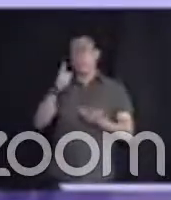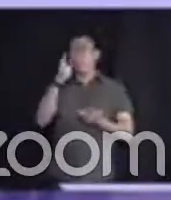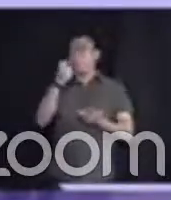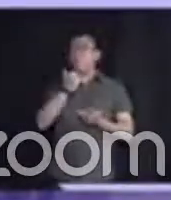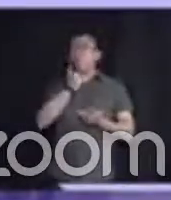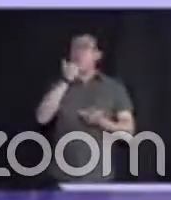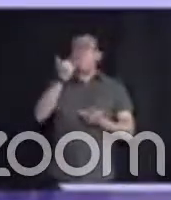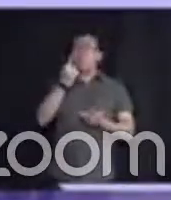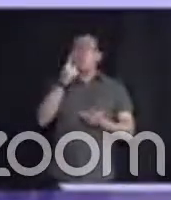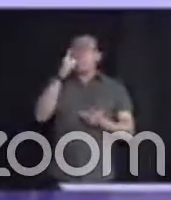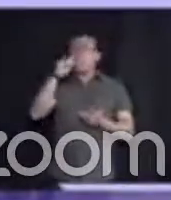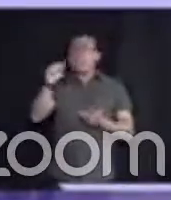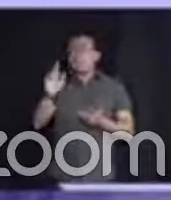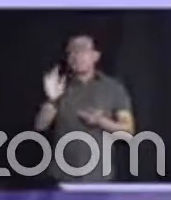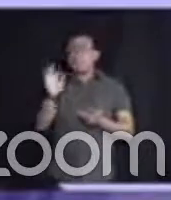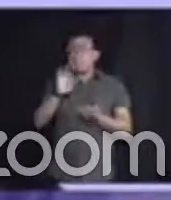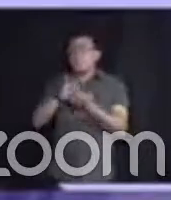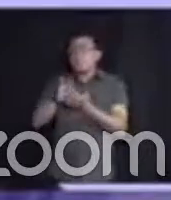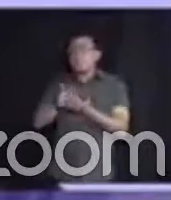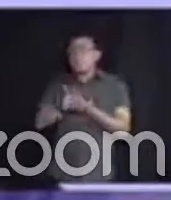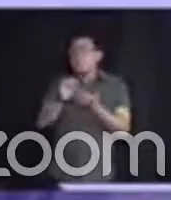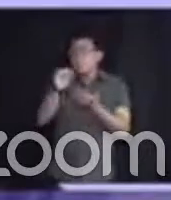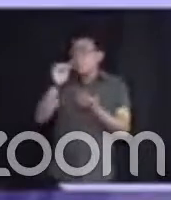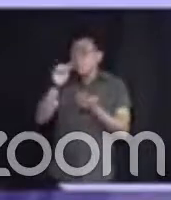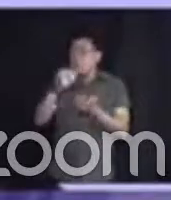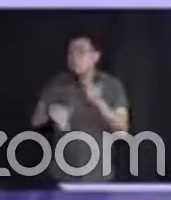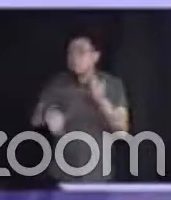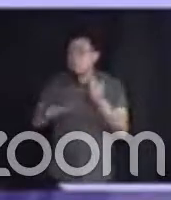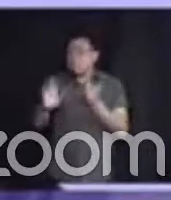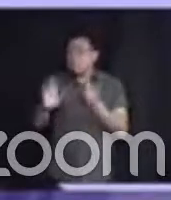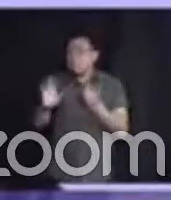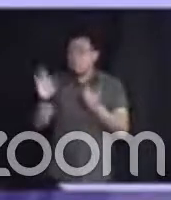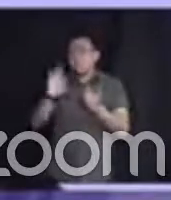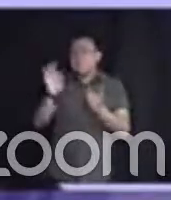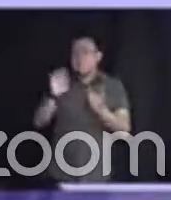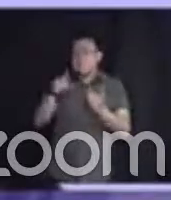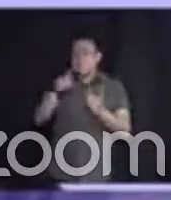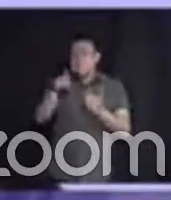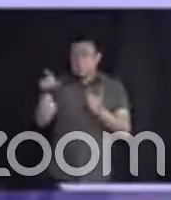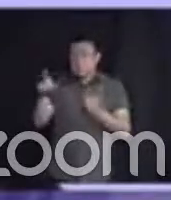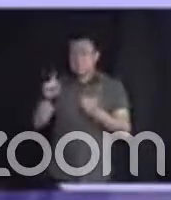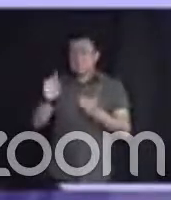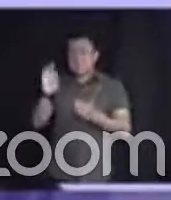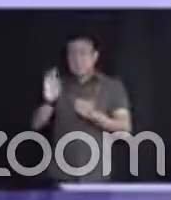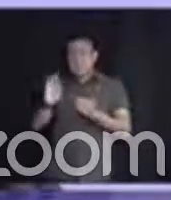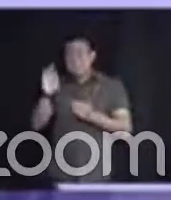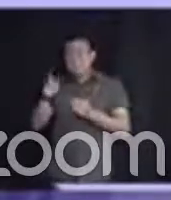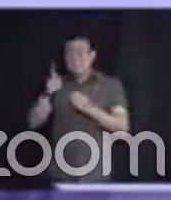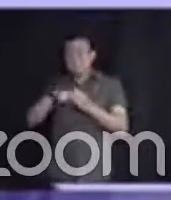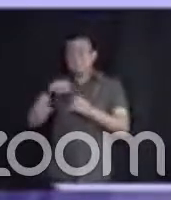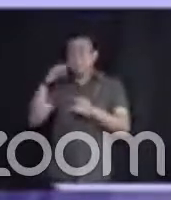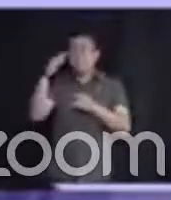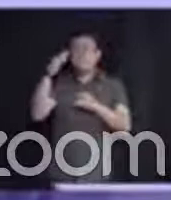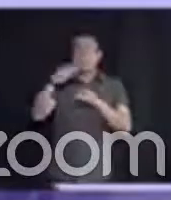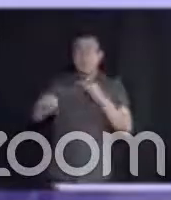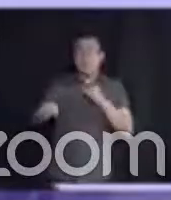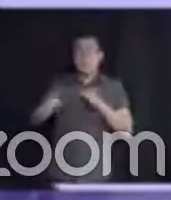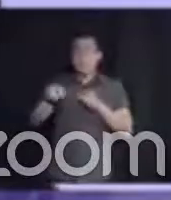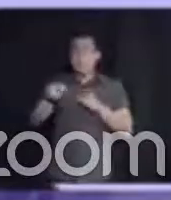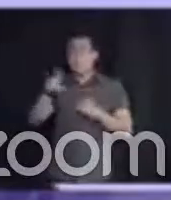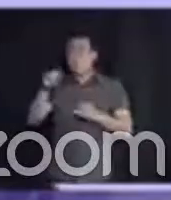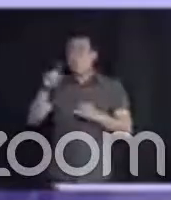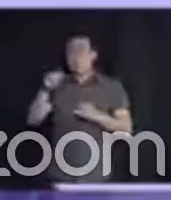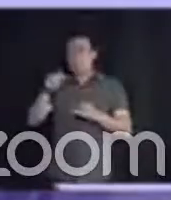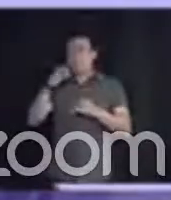error, hice puntos de menos, quise cerrar. No dejen las calificaciones al final. Todo el mundo llega así de